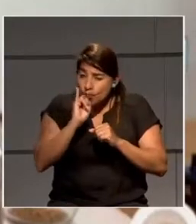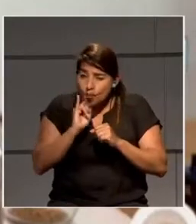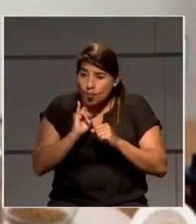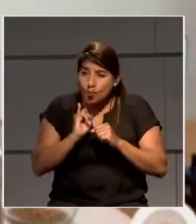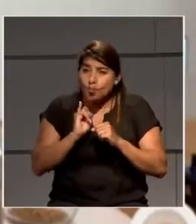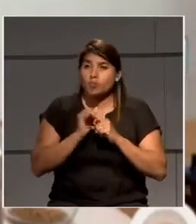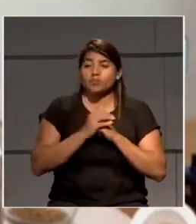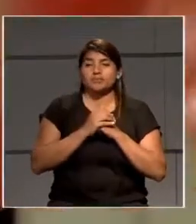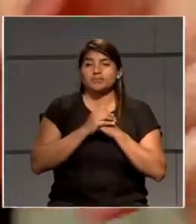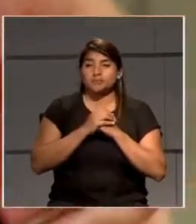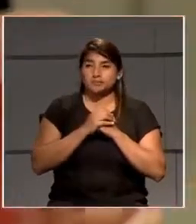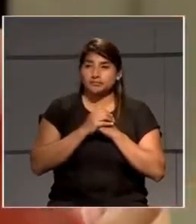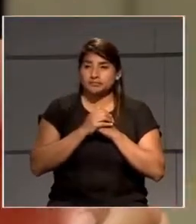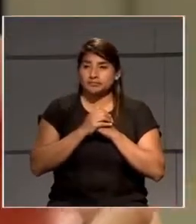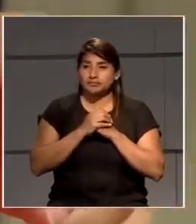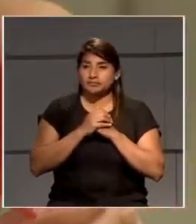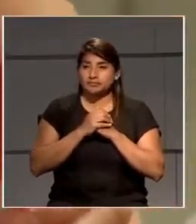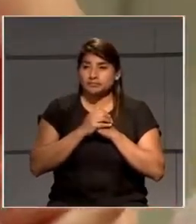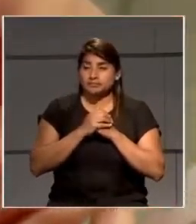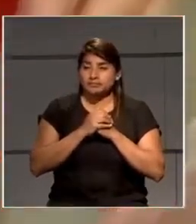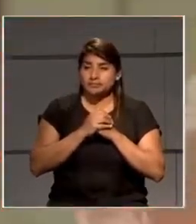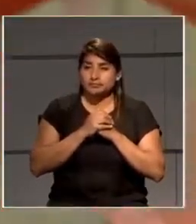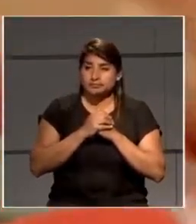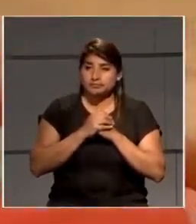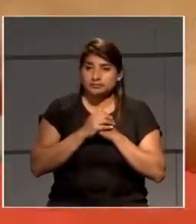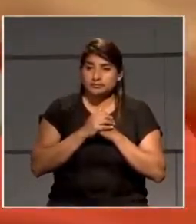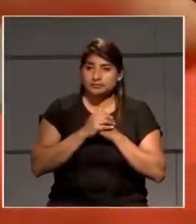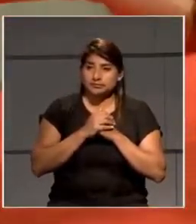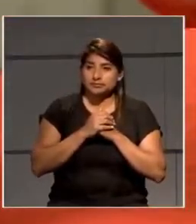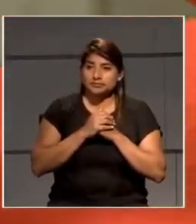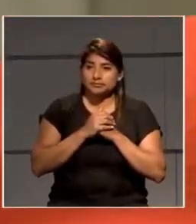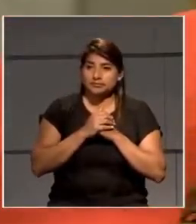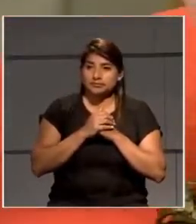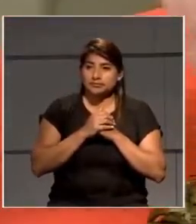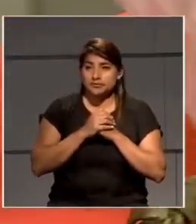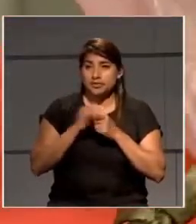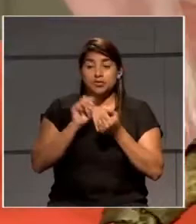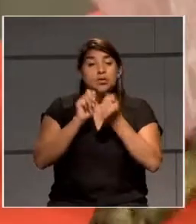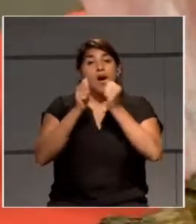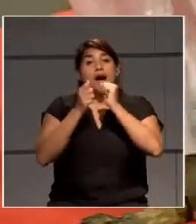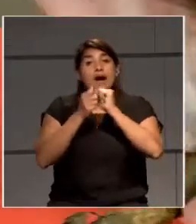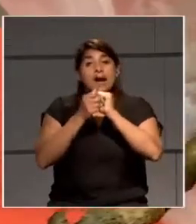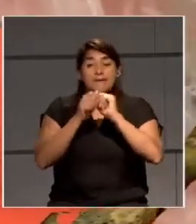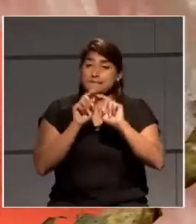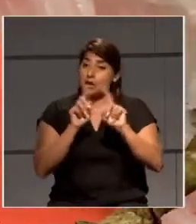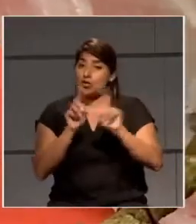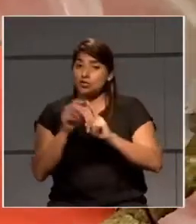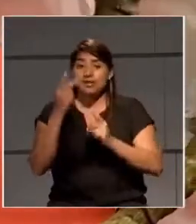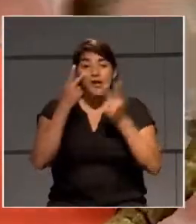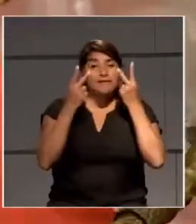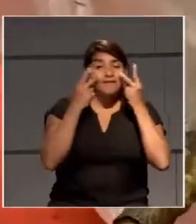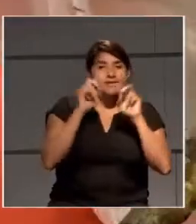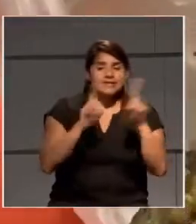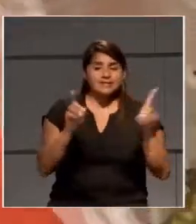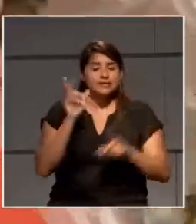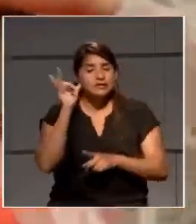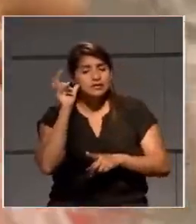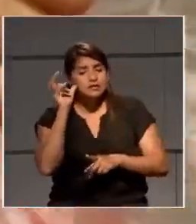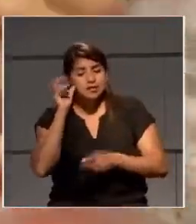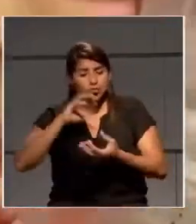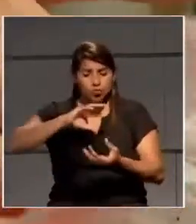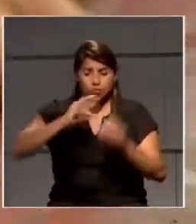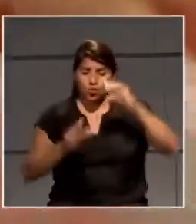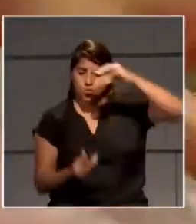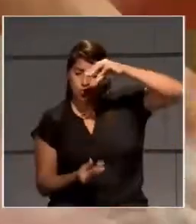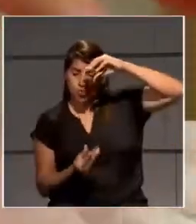A ver, hay que echarle los palitos. ¿Saben? Si uno le cambia de cosas, se ve diferente y se oye diferente.